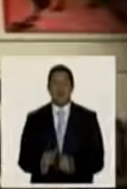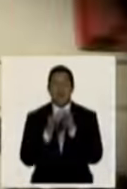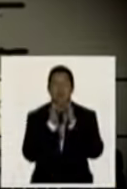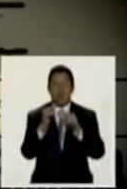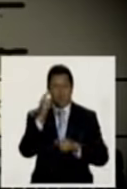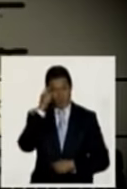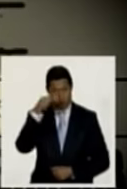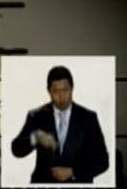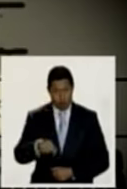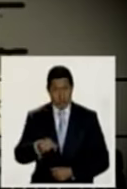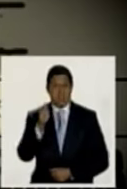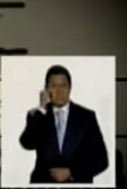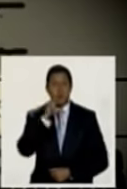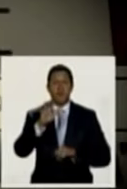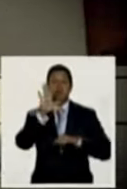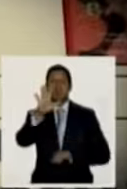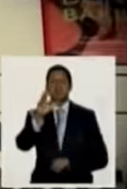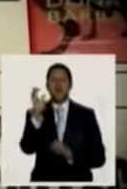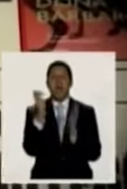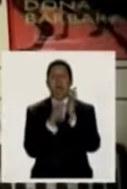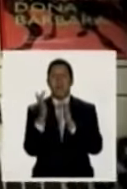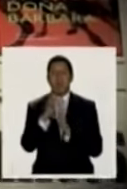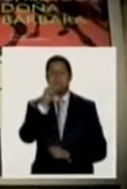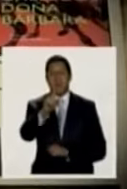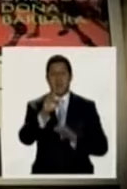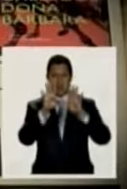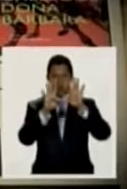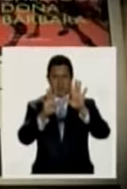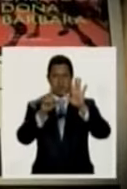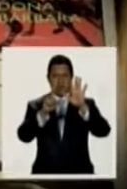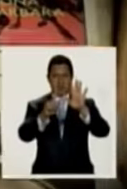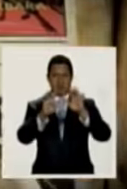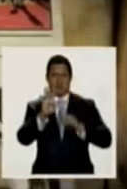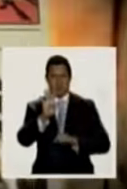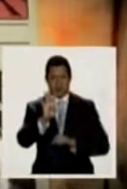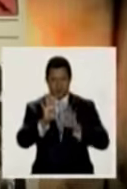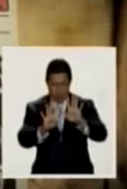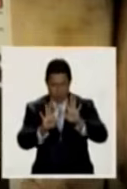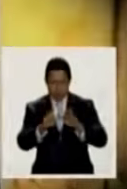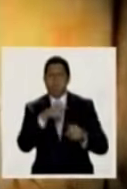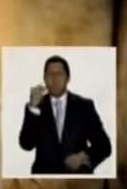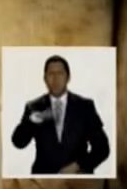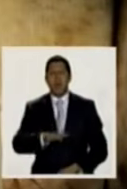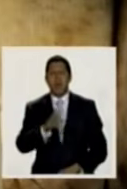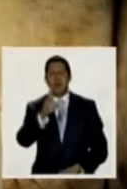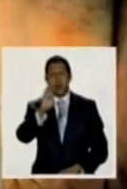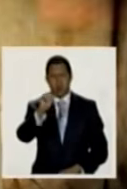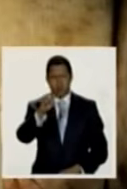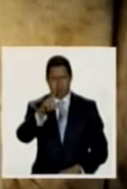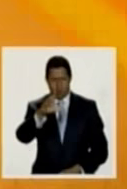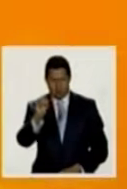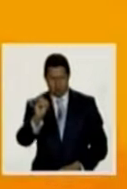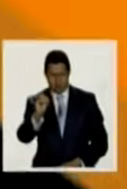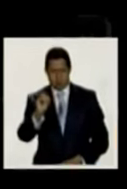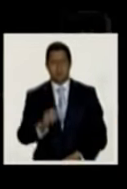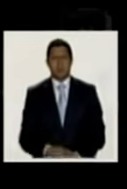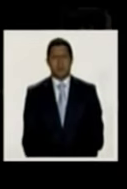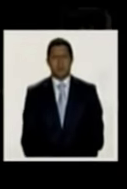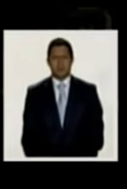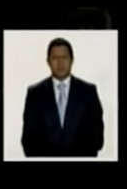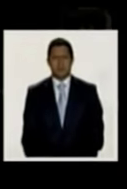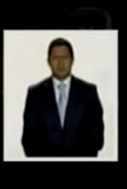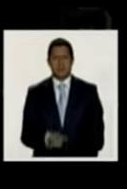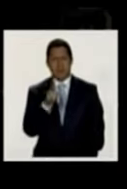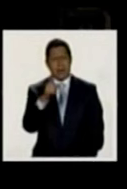La noticia de hoy, sábado 5 de abril de 1969, muere don Rómulo Gallegos. Que